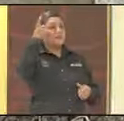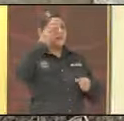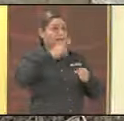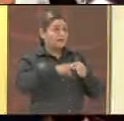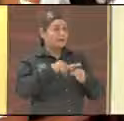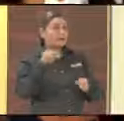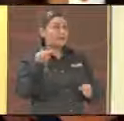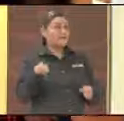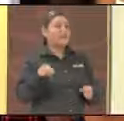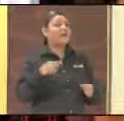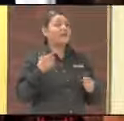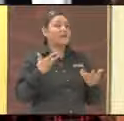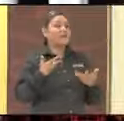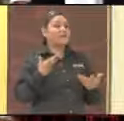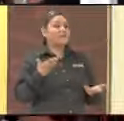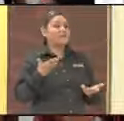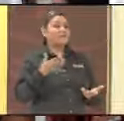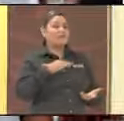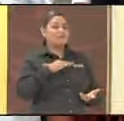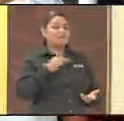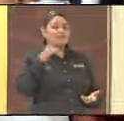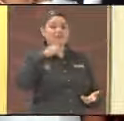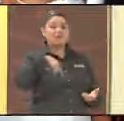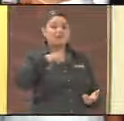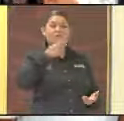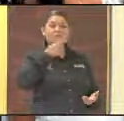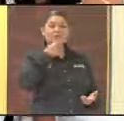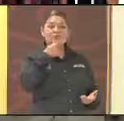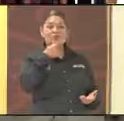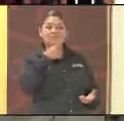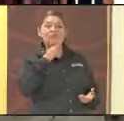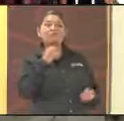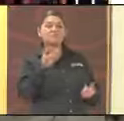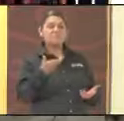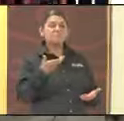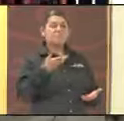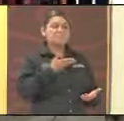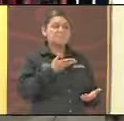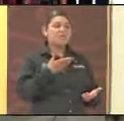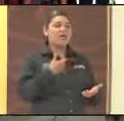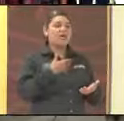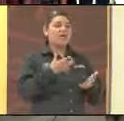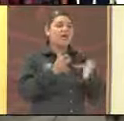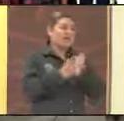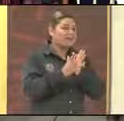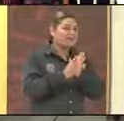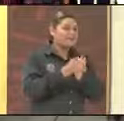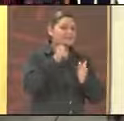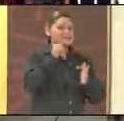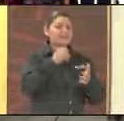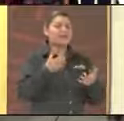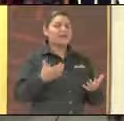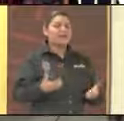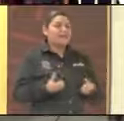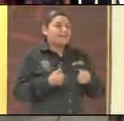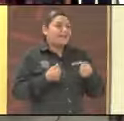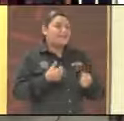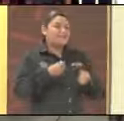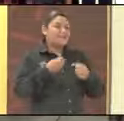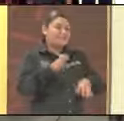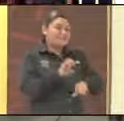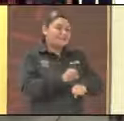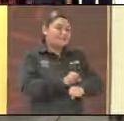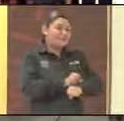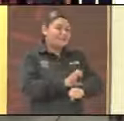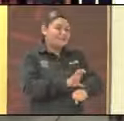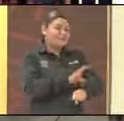también, y pues los niños muy participativos, como siempre, cargándome de energía. A todos nos cargan de